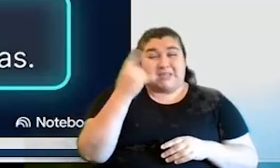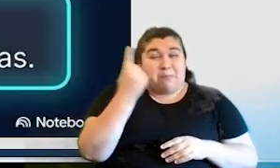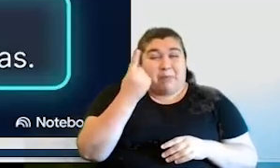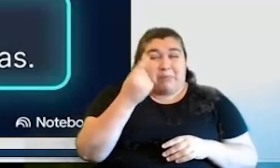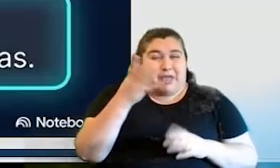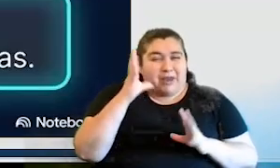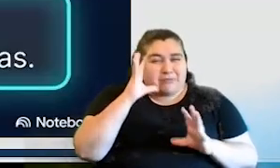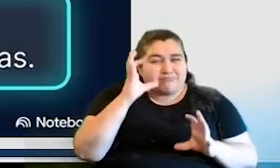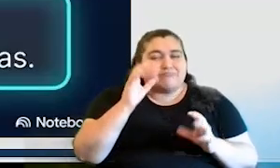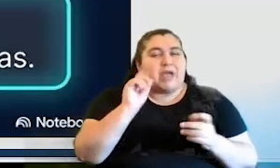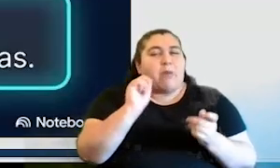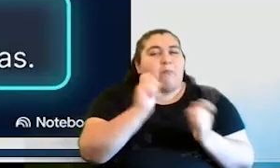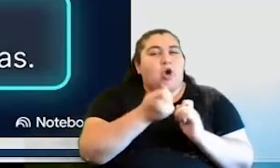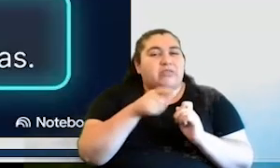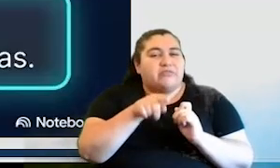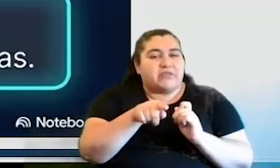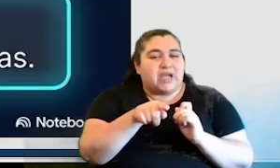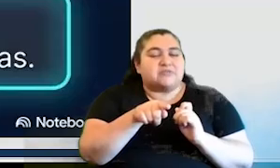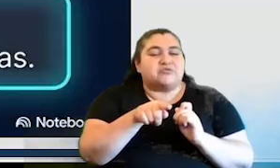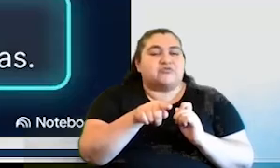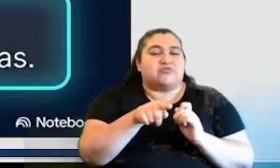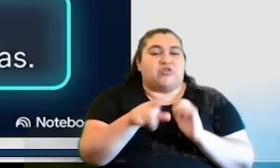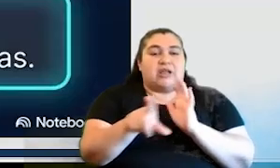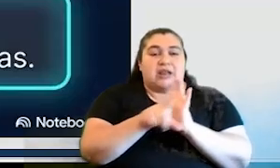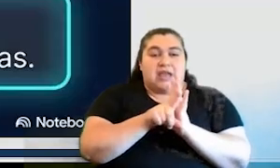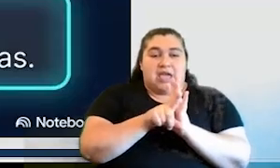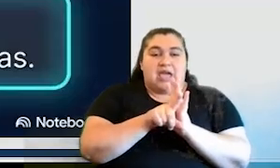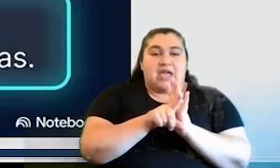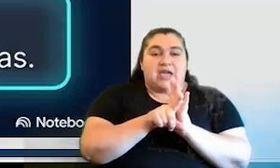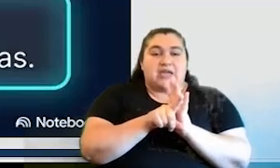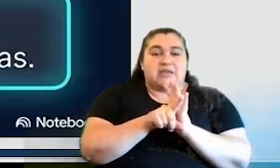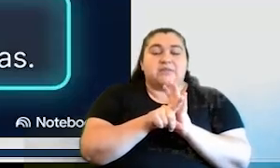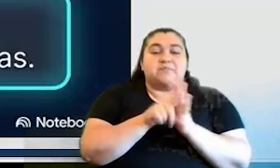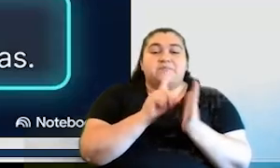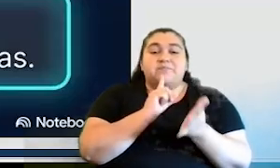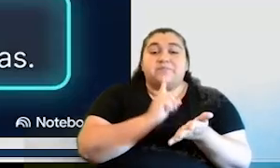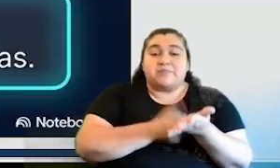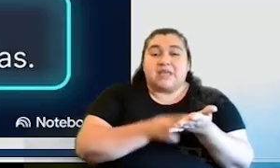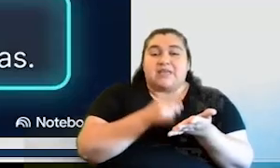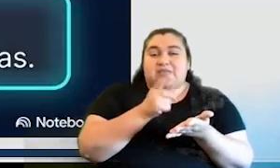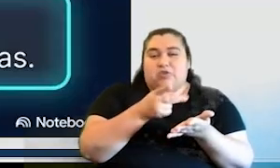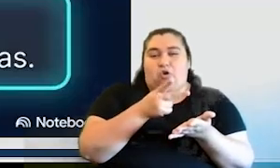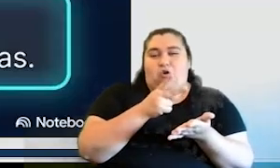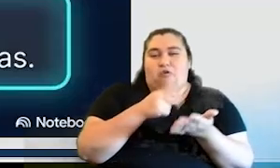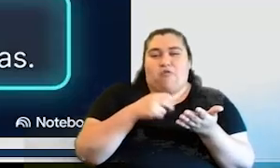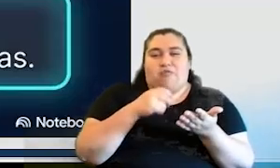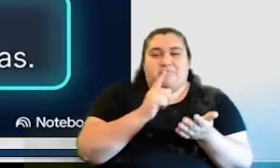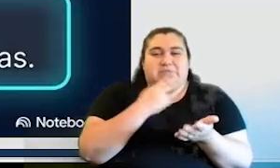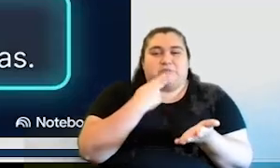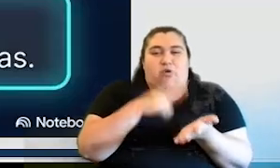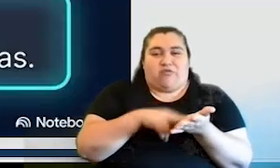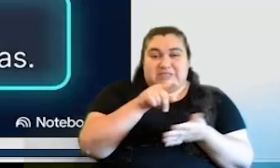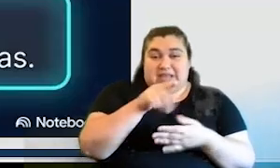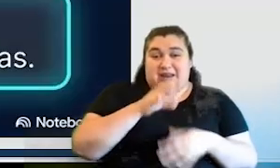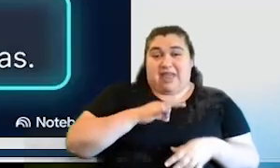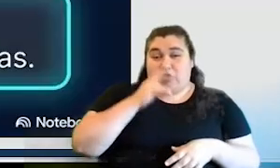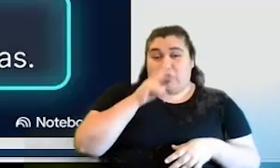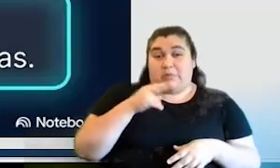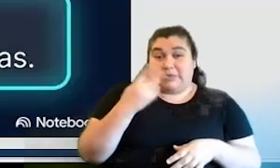modificaciones está dada por la Ley de Medidas Fiscales Relevantes y Paliativas, que dijo Claudia, que en el año